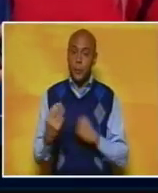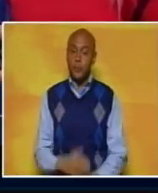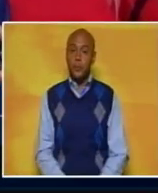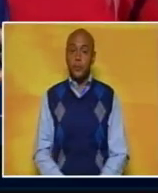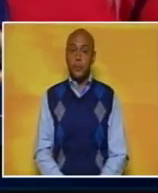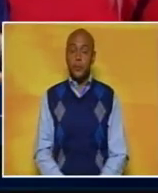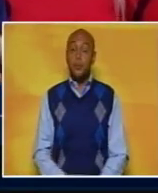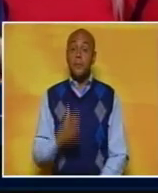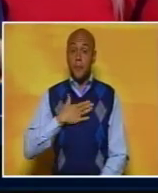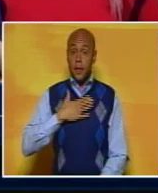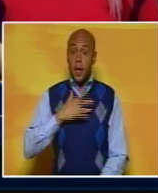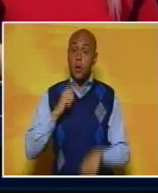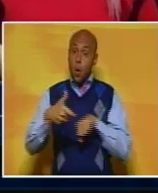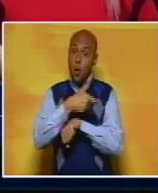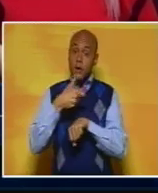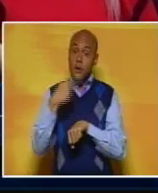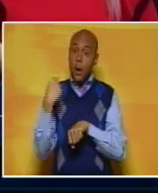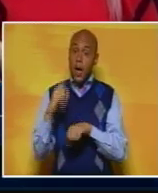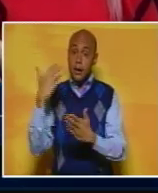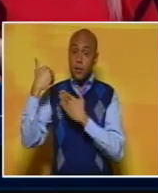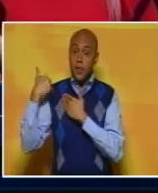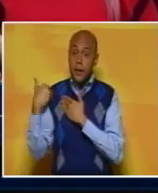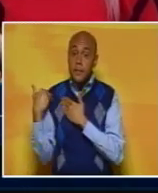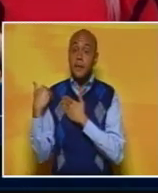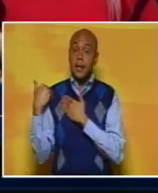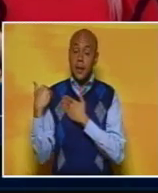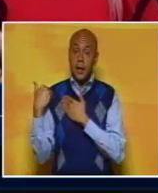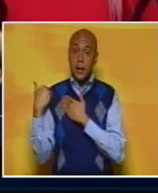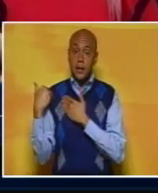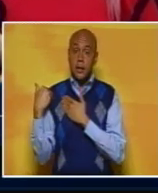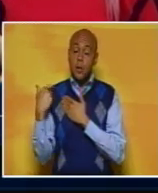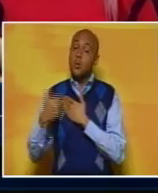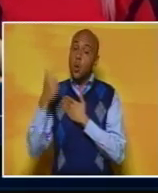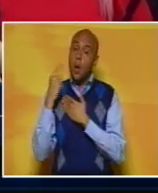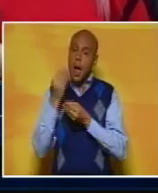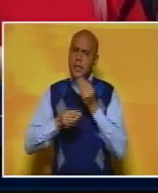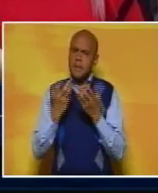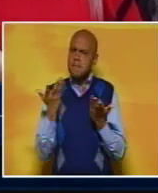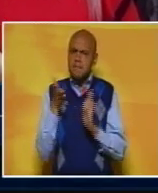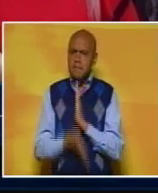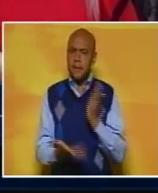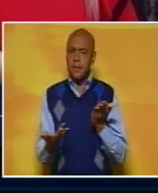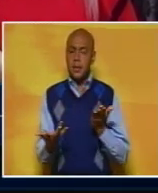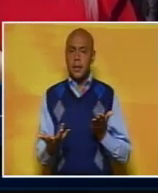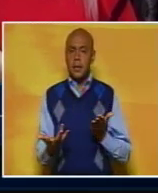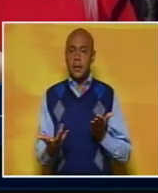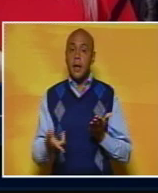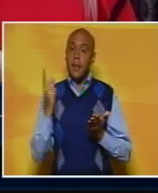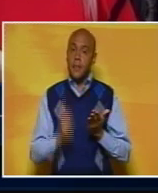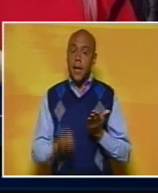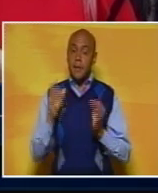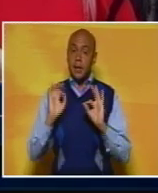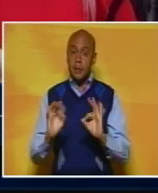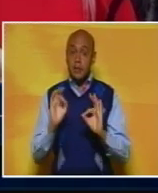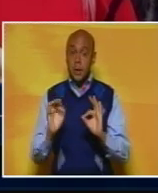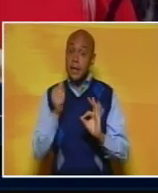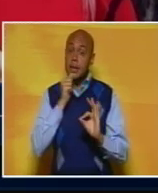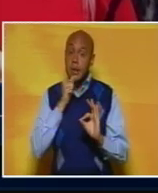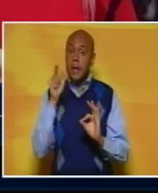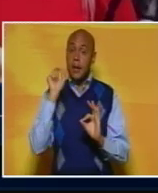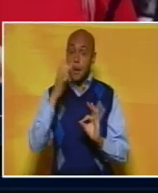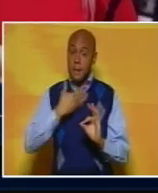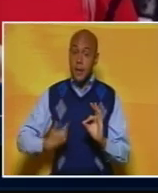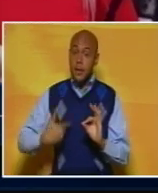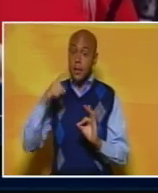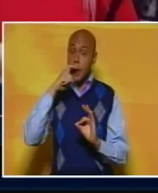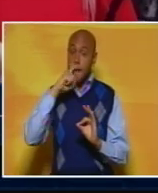tiene una responsabilidad en eso. Nos toca pues dirigir la materia comercial y económica a nuestro presidente Nicolás Maduro.